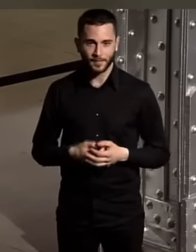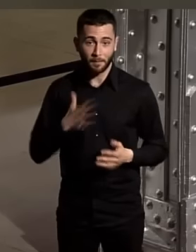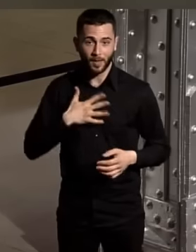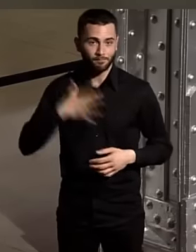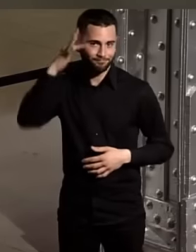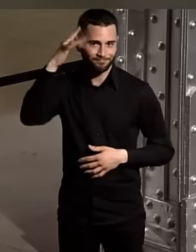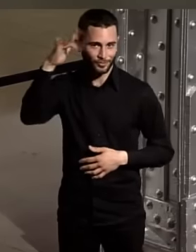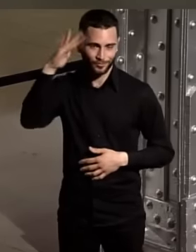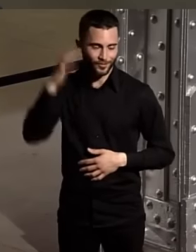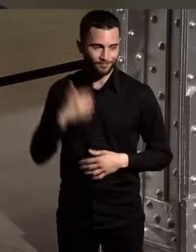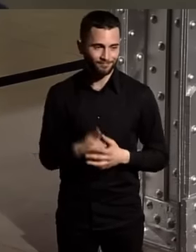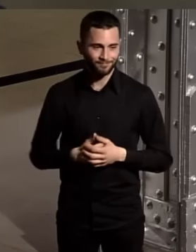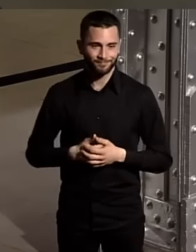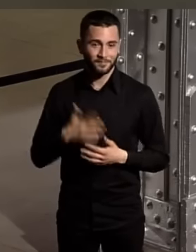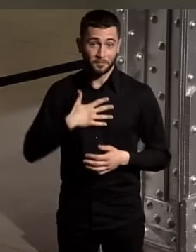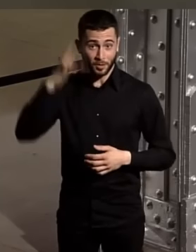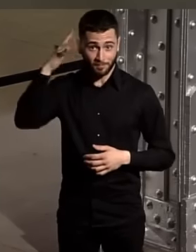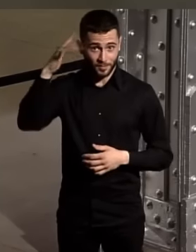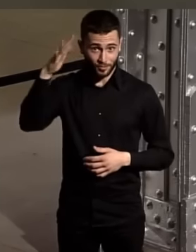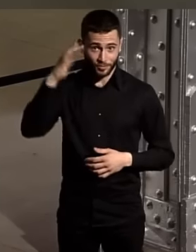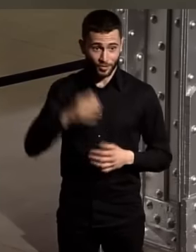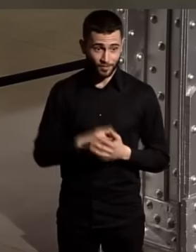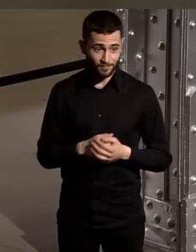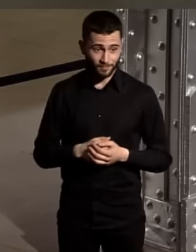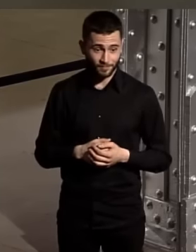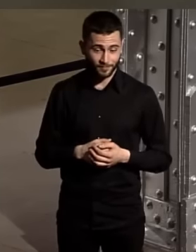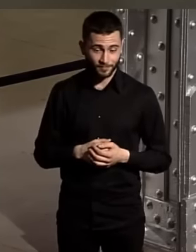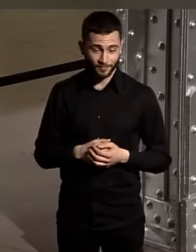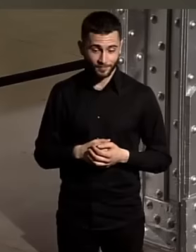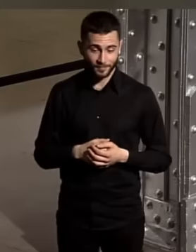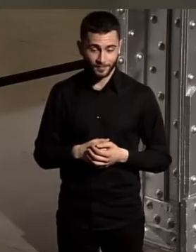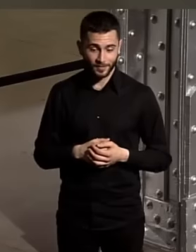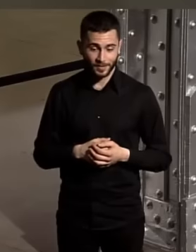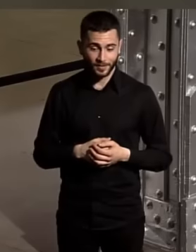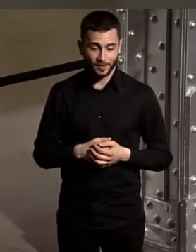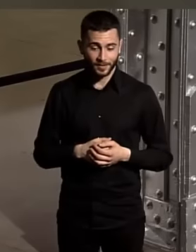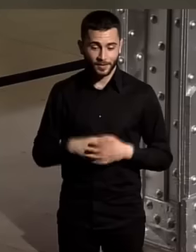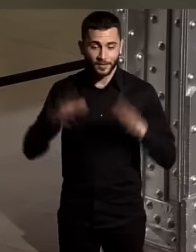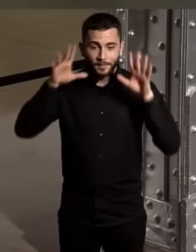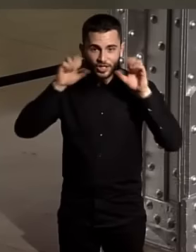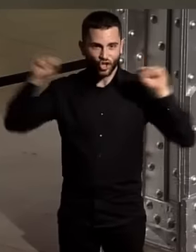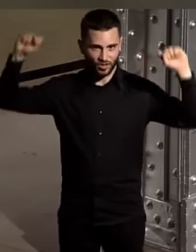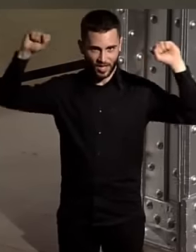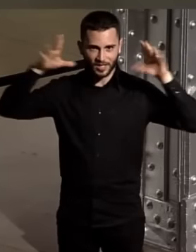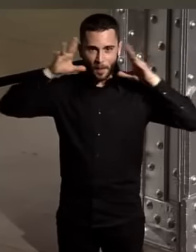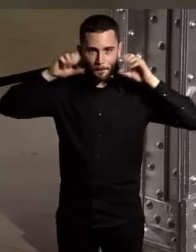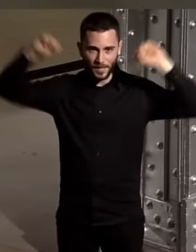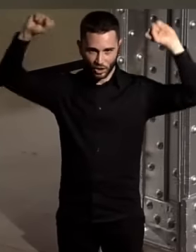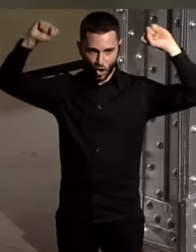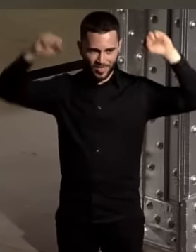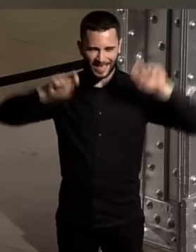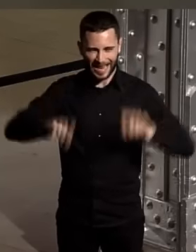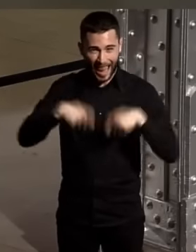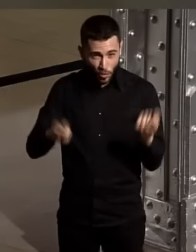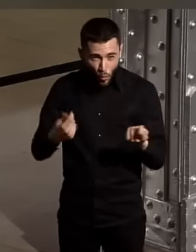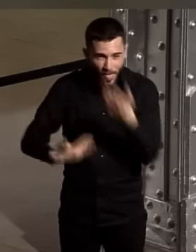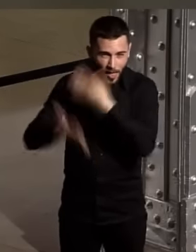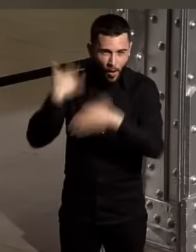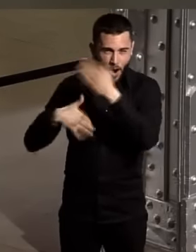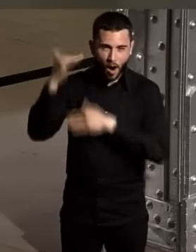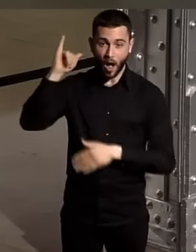ilusión y una de las cosas que me hace ilusión es ver bisontes bisontes en la naturaleza los bisontes que existieron y que ya han